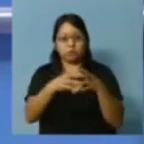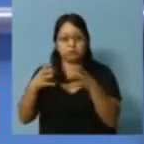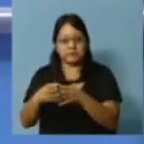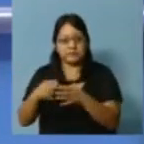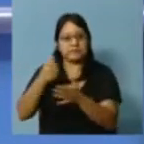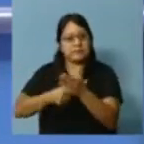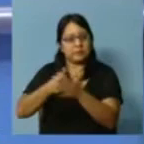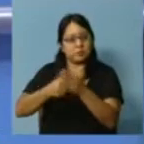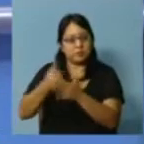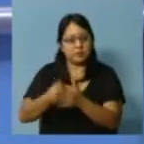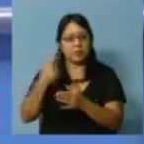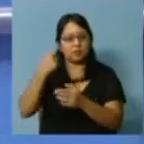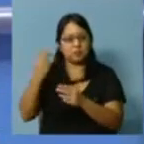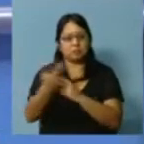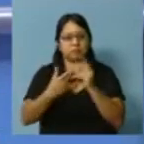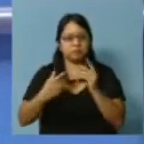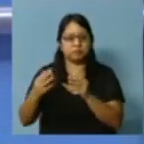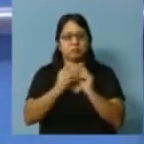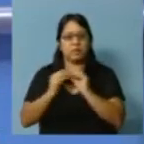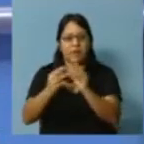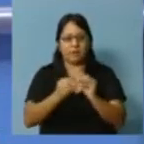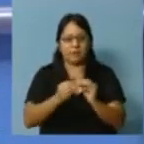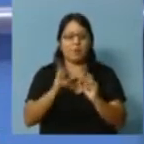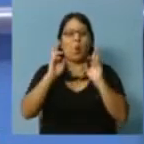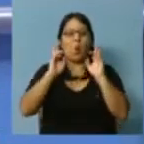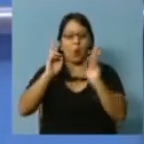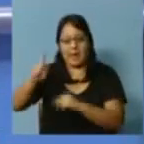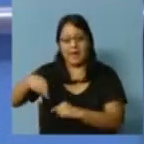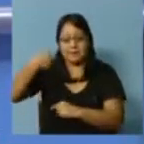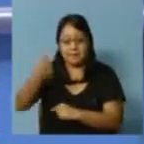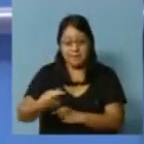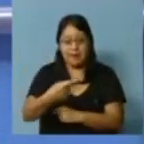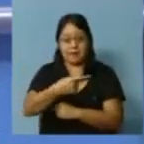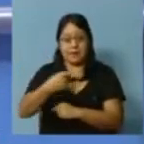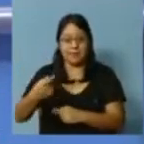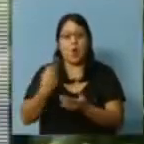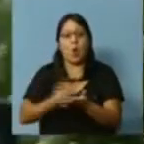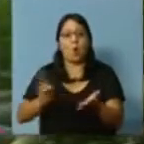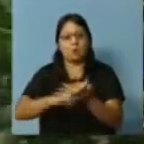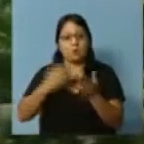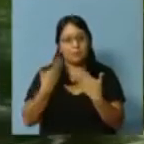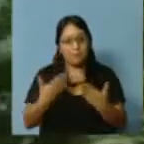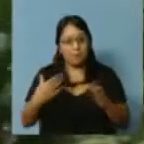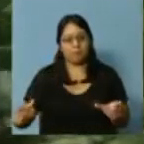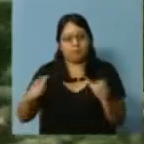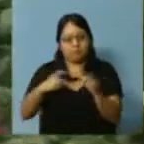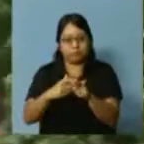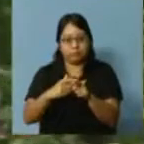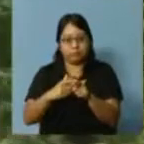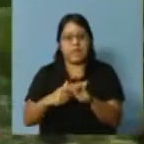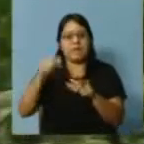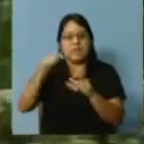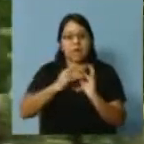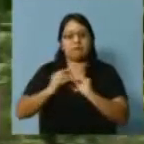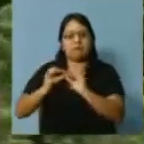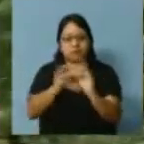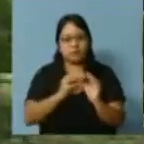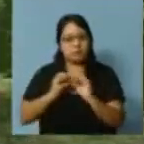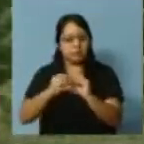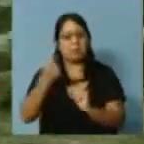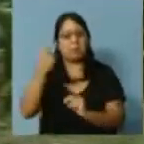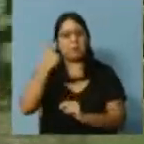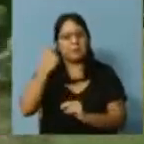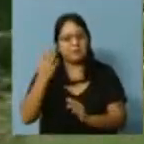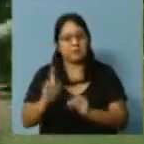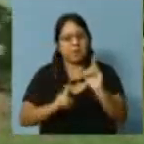esperamos que la semana que viene ya podamos volvemos a reunir de nuevo y sobre todo pensando en que si esto no es